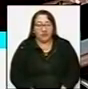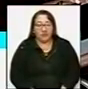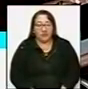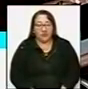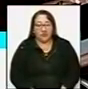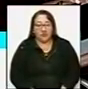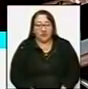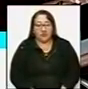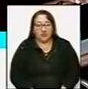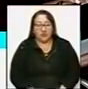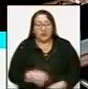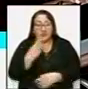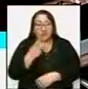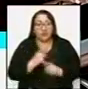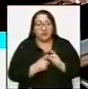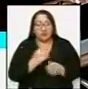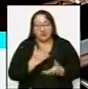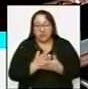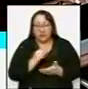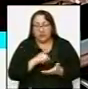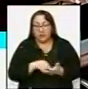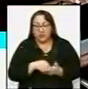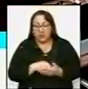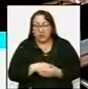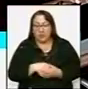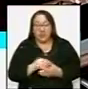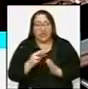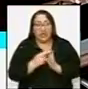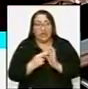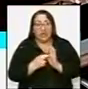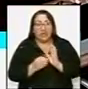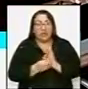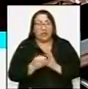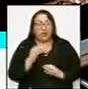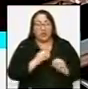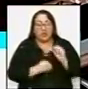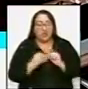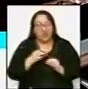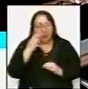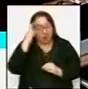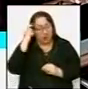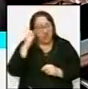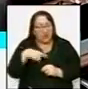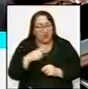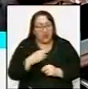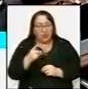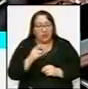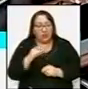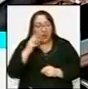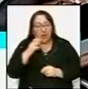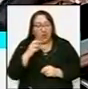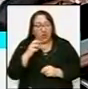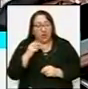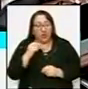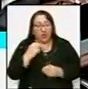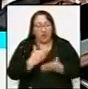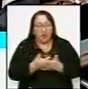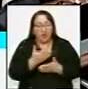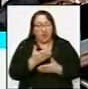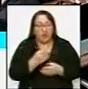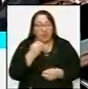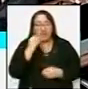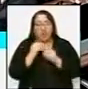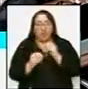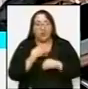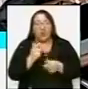De verificar alguno de los supuestos citados, el registro de organizaciones políticas requerirá a la organización política la